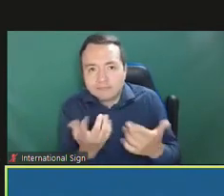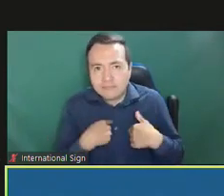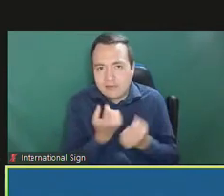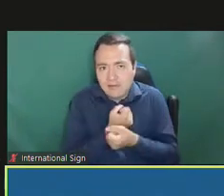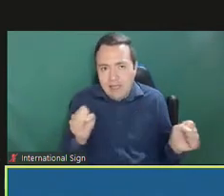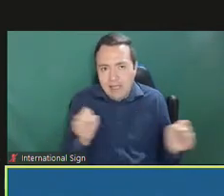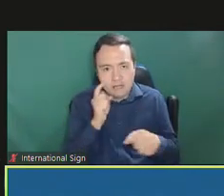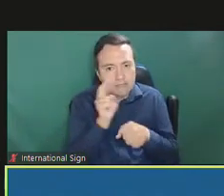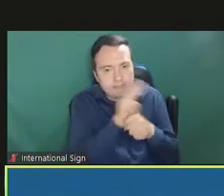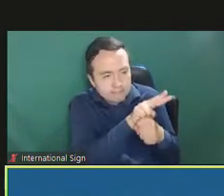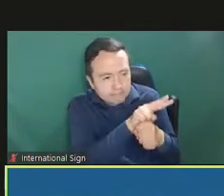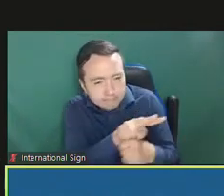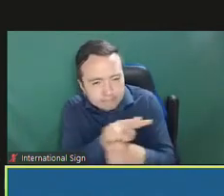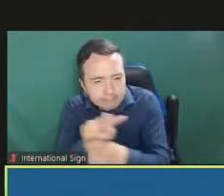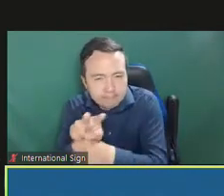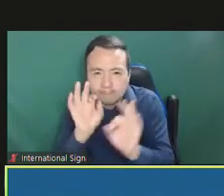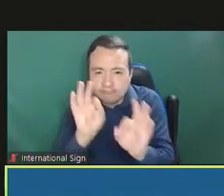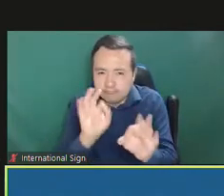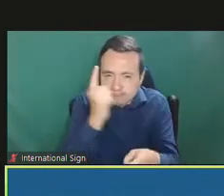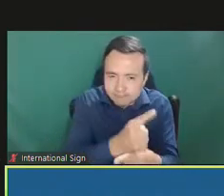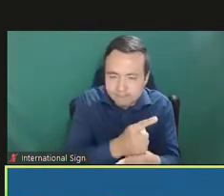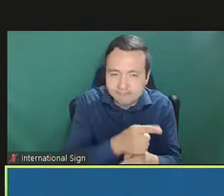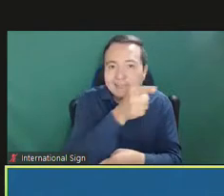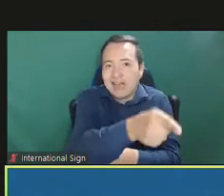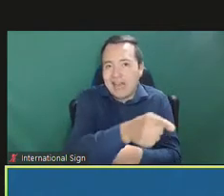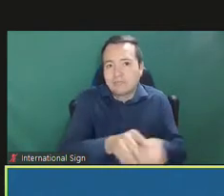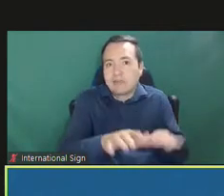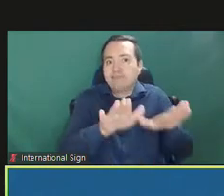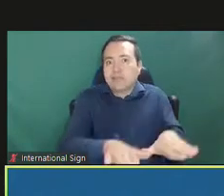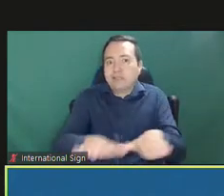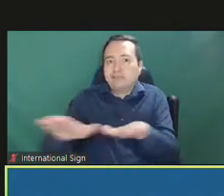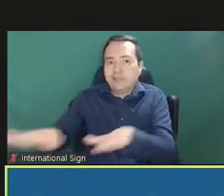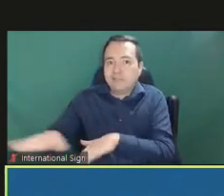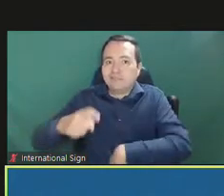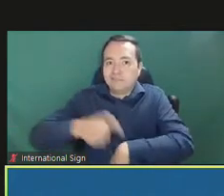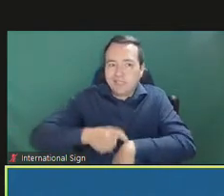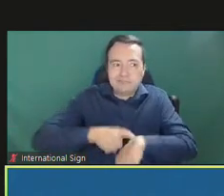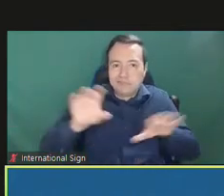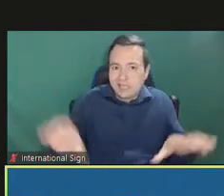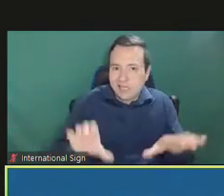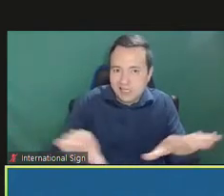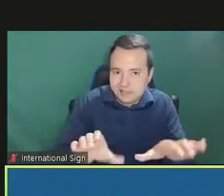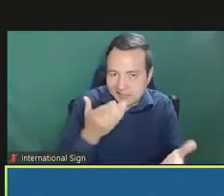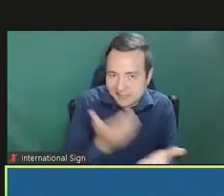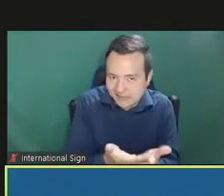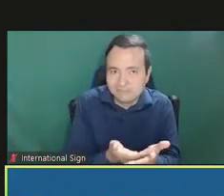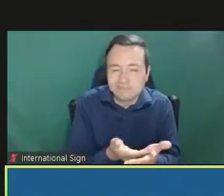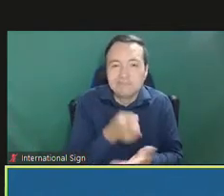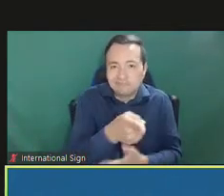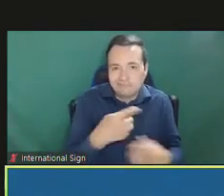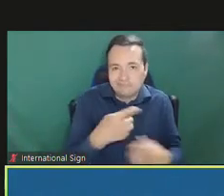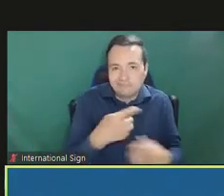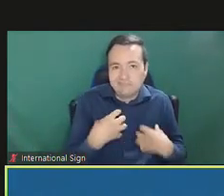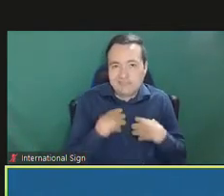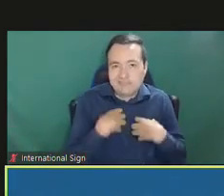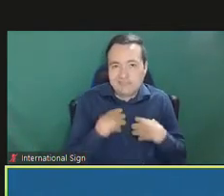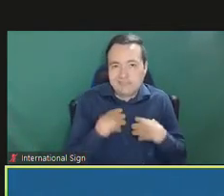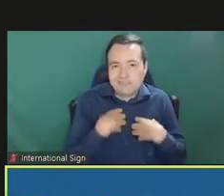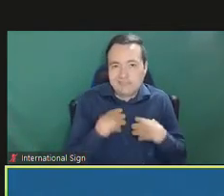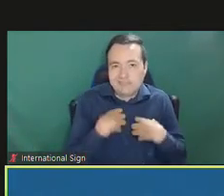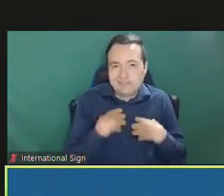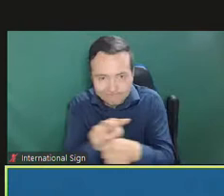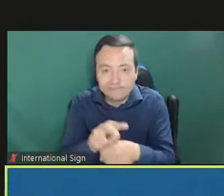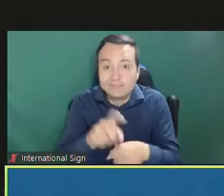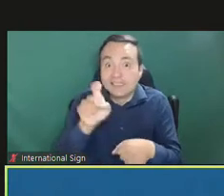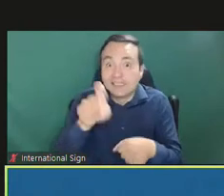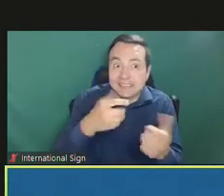cabo debido a la suspensión de muchas actividades de salud esto tiene que ver con la vigilancia digamos que se hace de la población